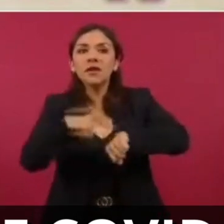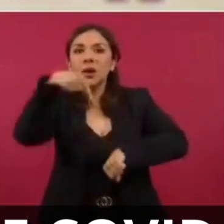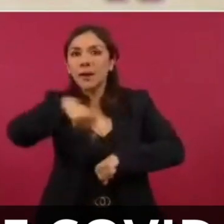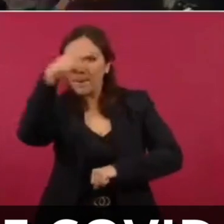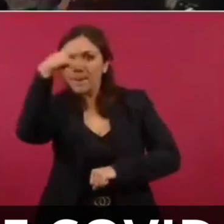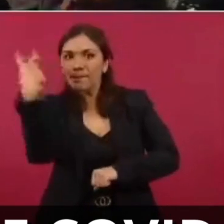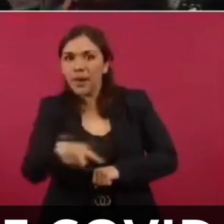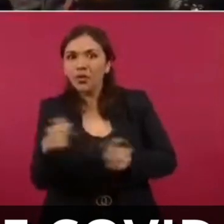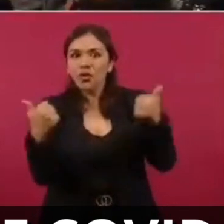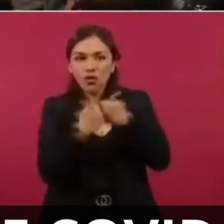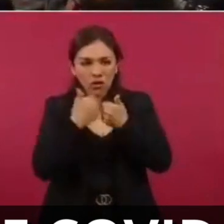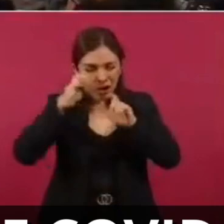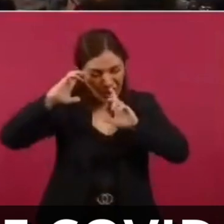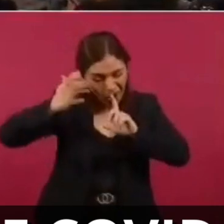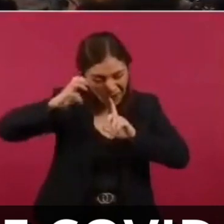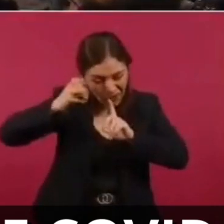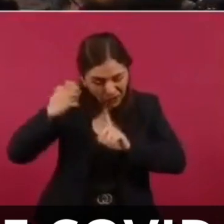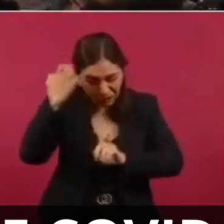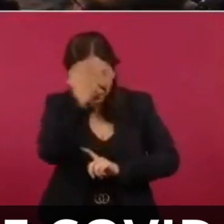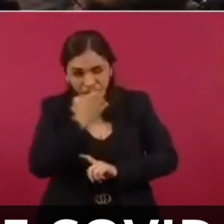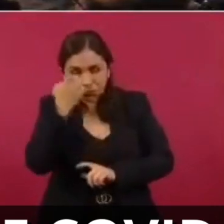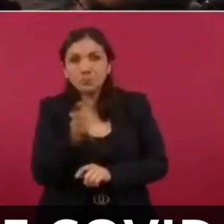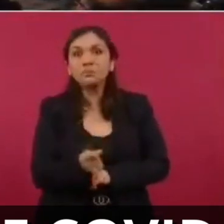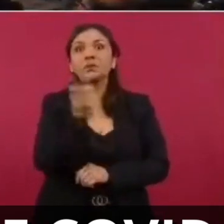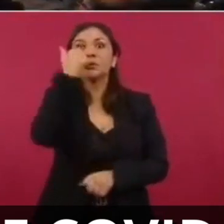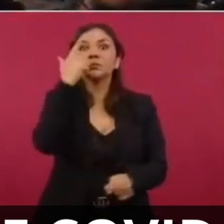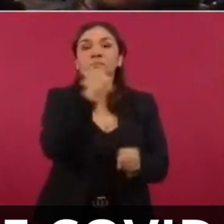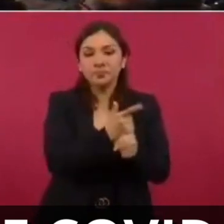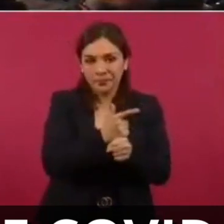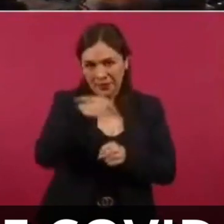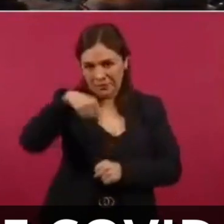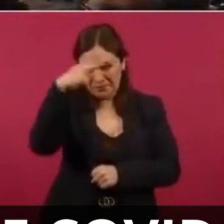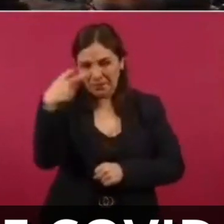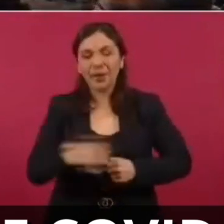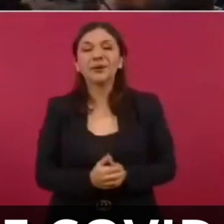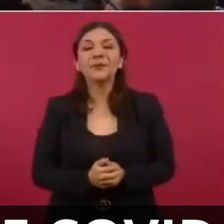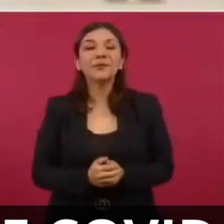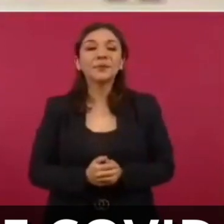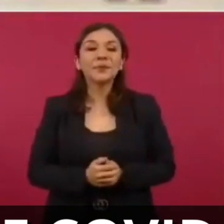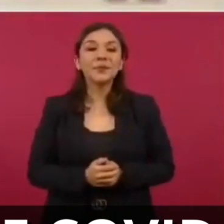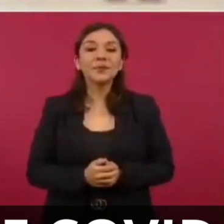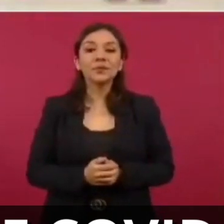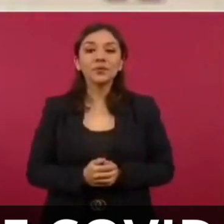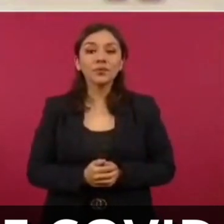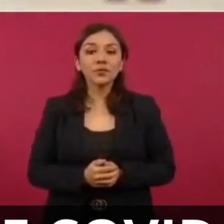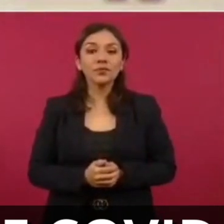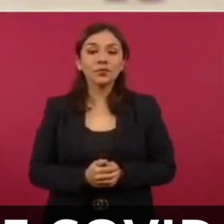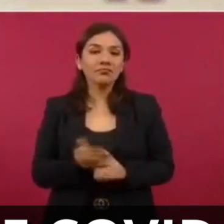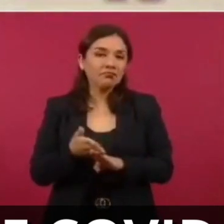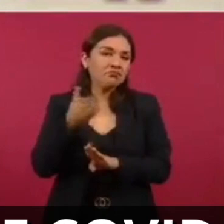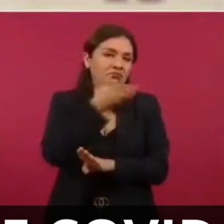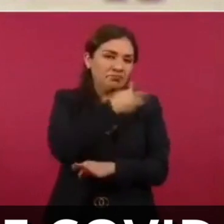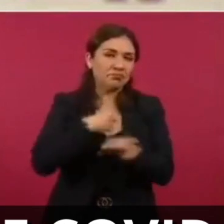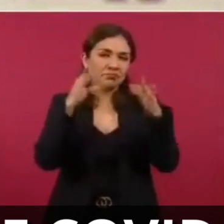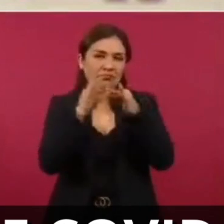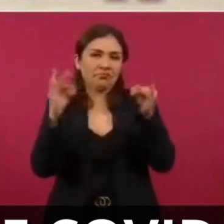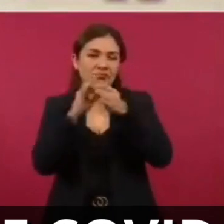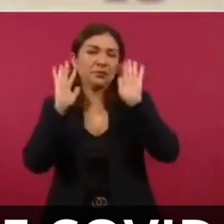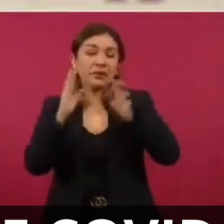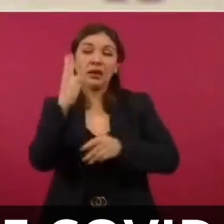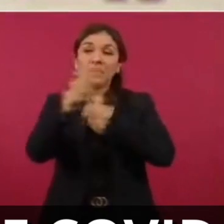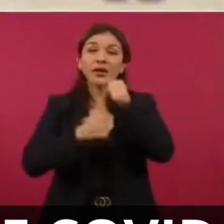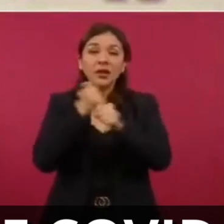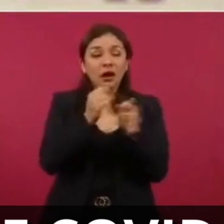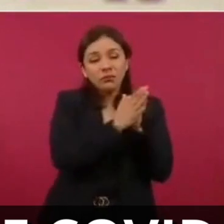el primer caso en México. Si me pasan la imagen, por favor. Como hemos venido comentando, la epidemia a lo largo de estos 3 años